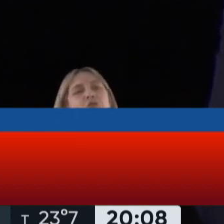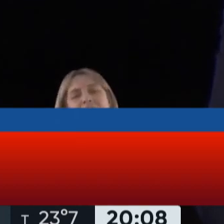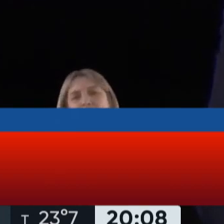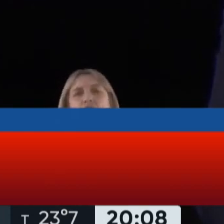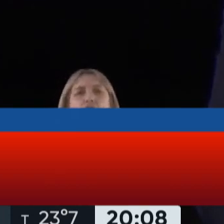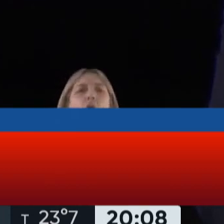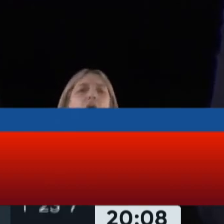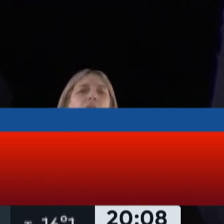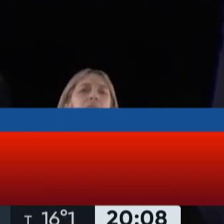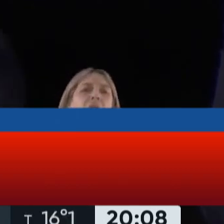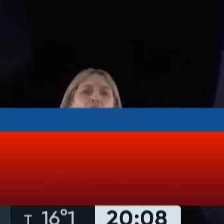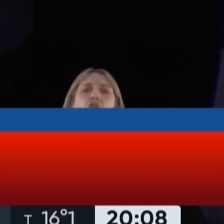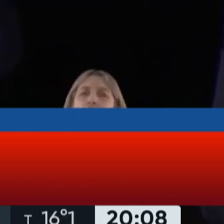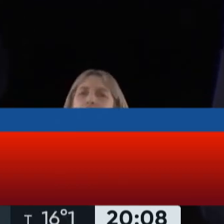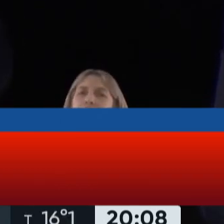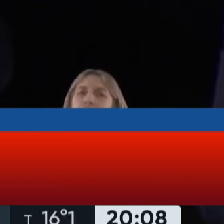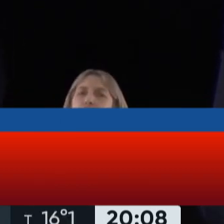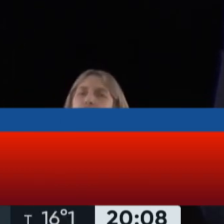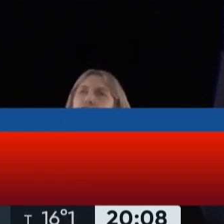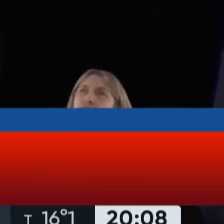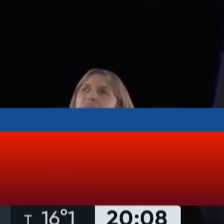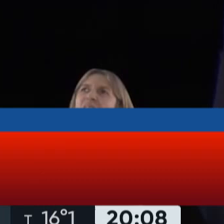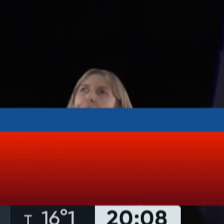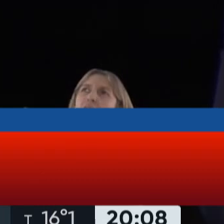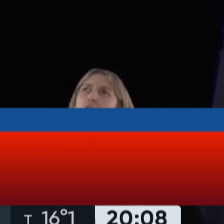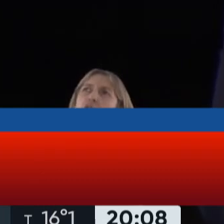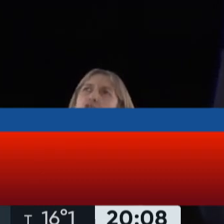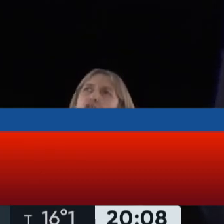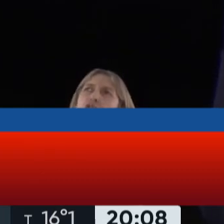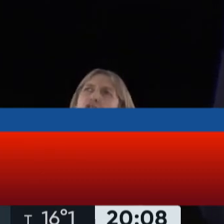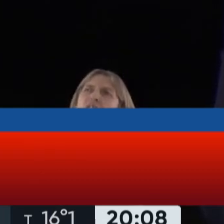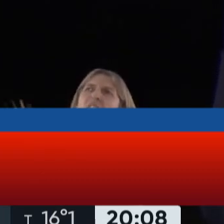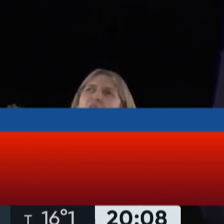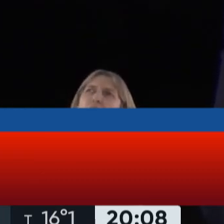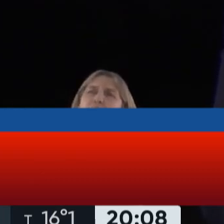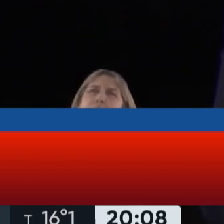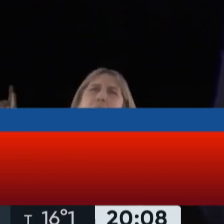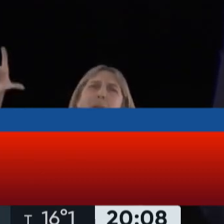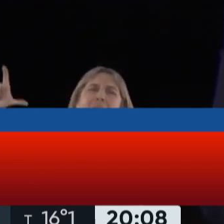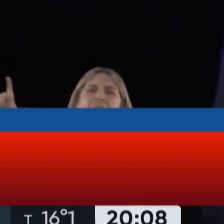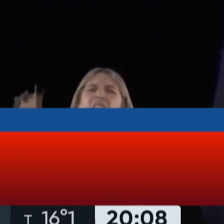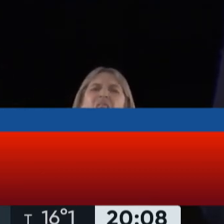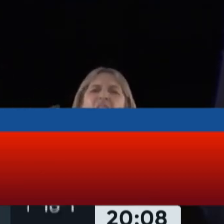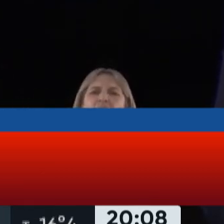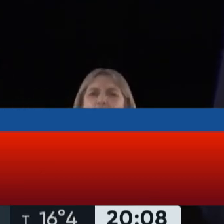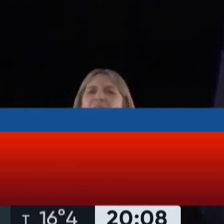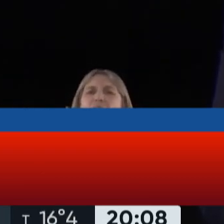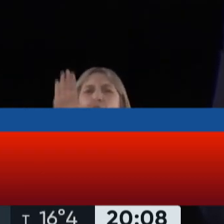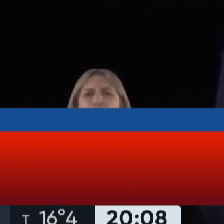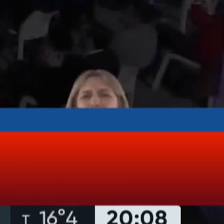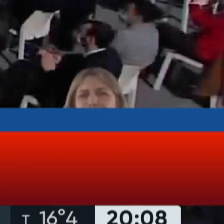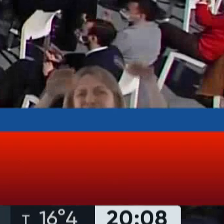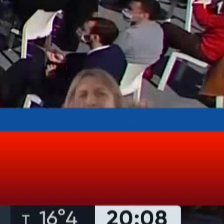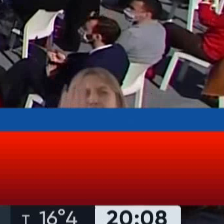al Fondo Monetario Internacional y endeudé a la Argentina y a generaciones de argentinos como otros